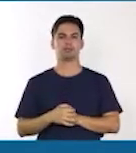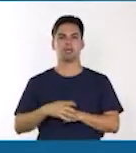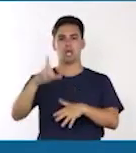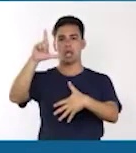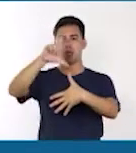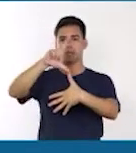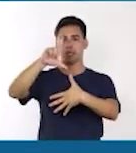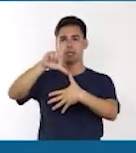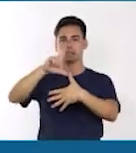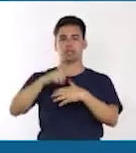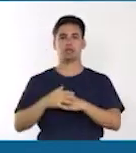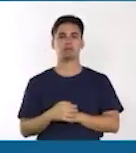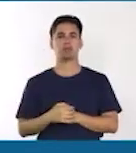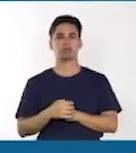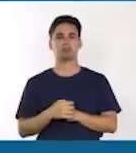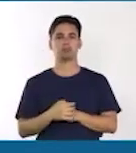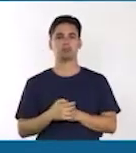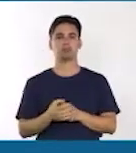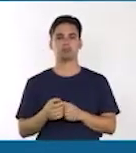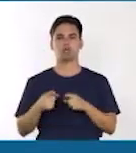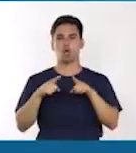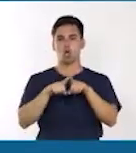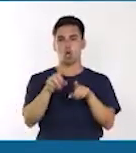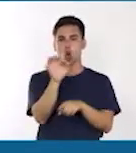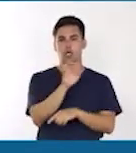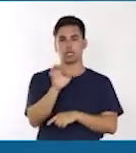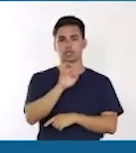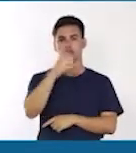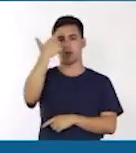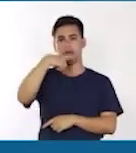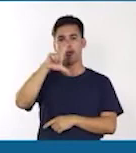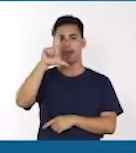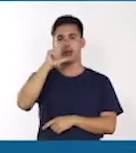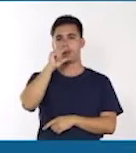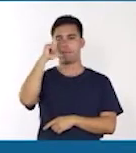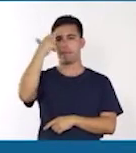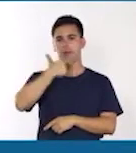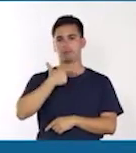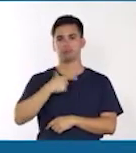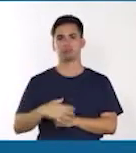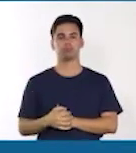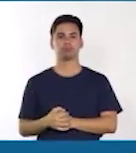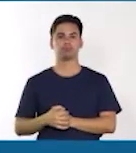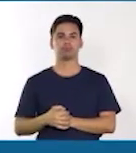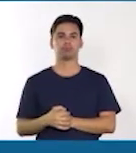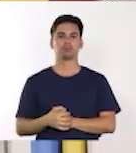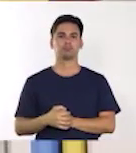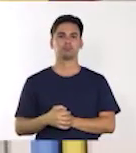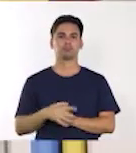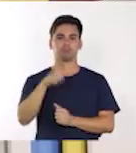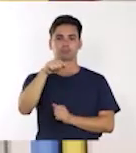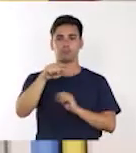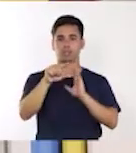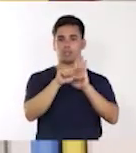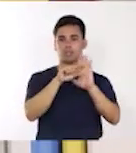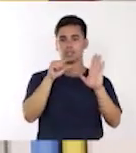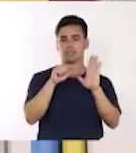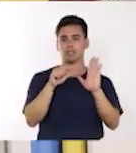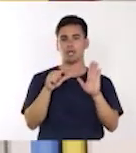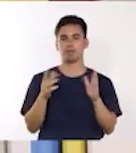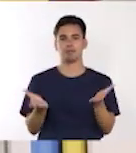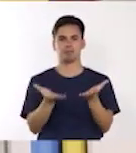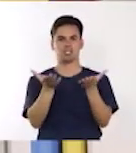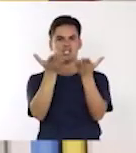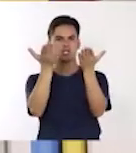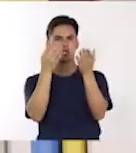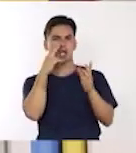ALBA. Igualmente, para desarrollar este tema, uno parte de todos esos conocimientos que ya se han